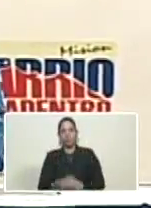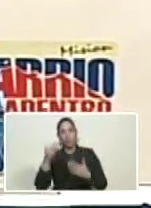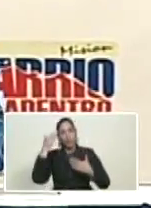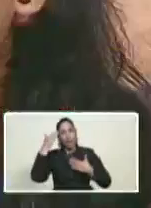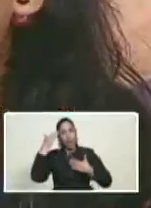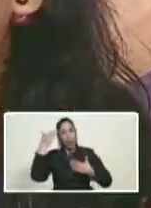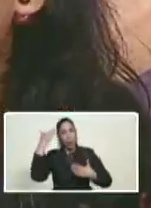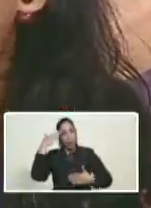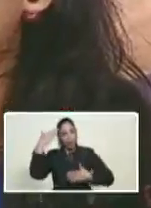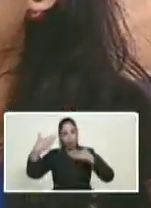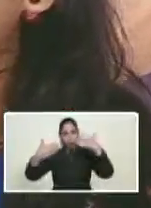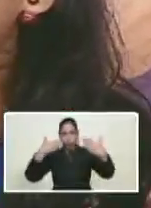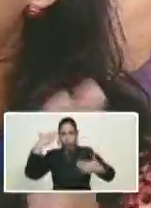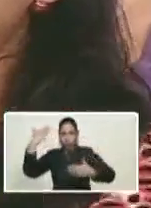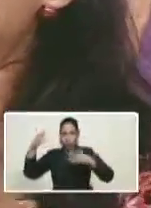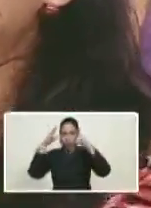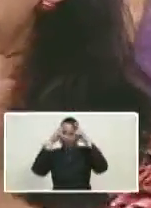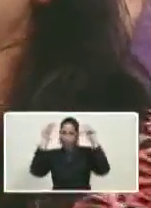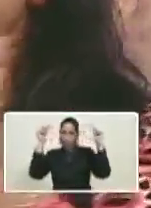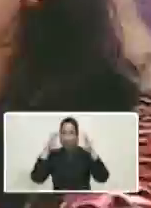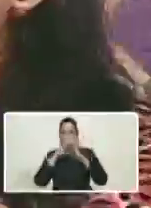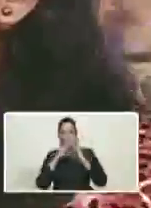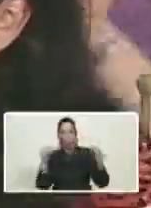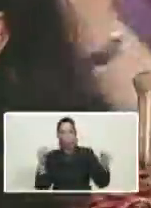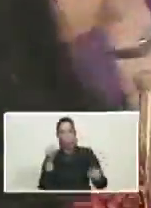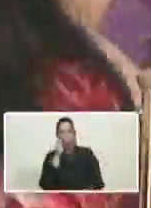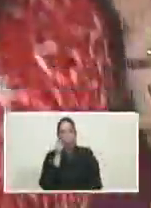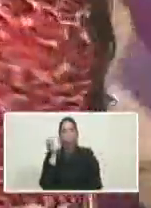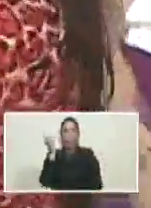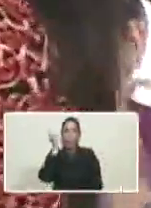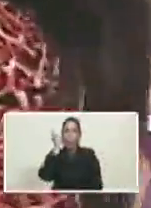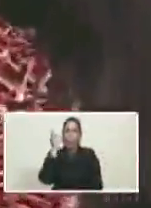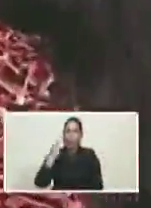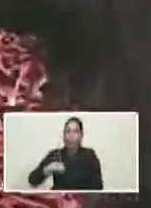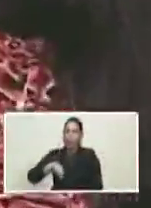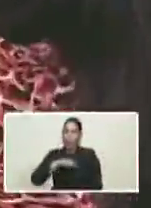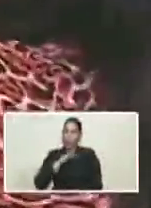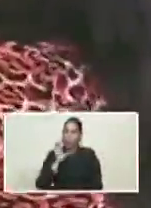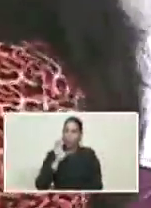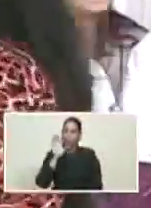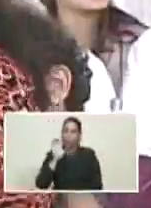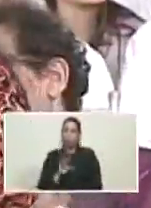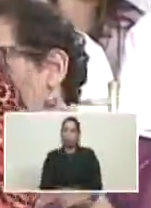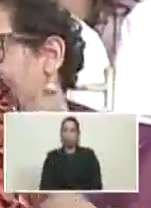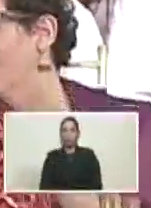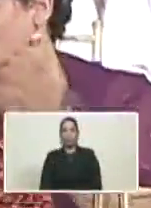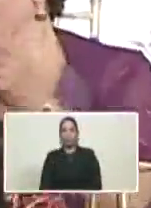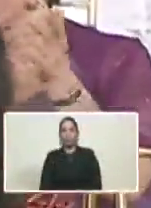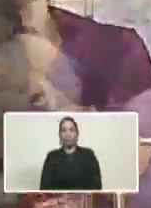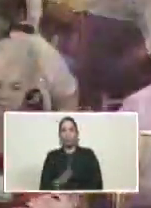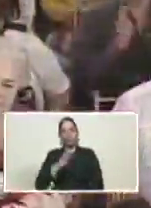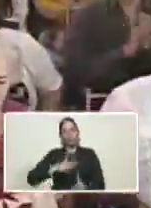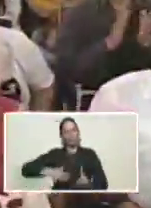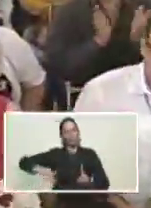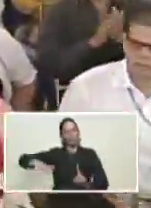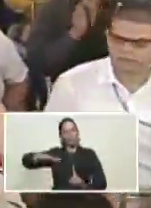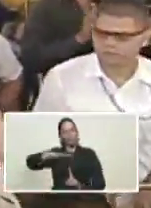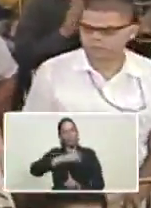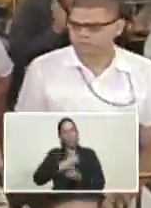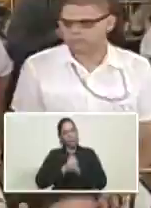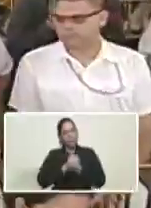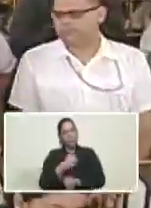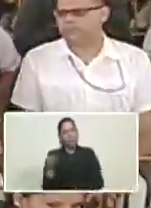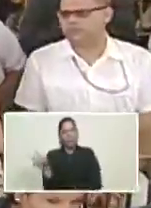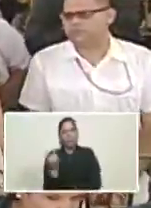todas las enfermeras y enfermeros de nuestro país, a lo largo y ancho de nuestra amada